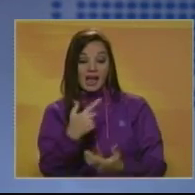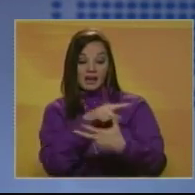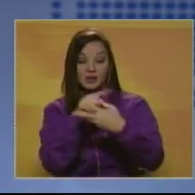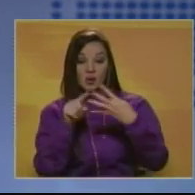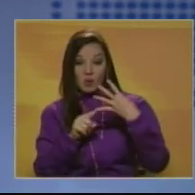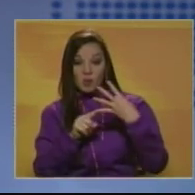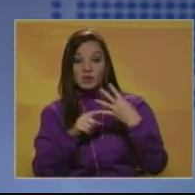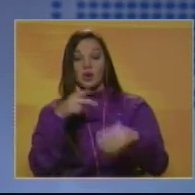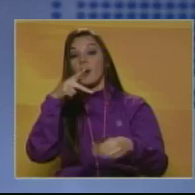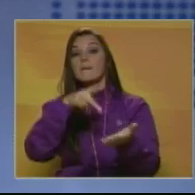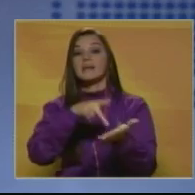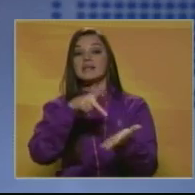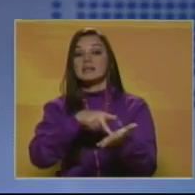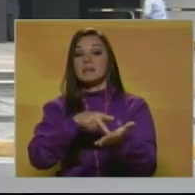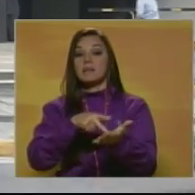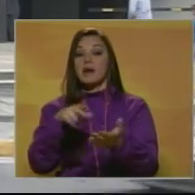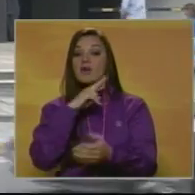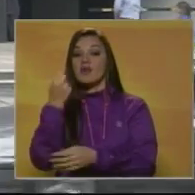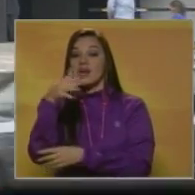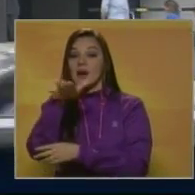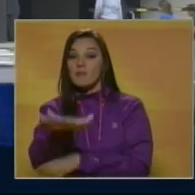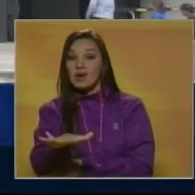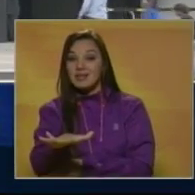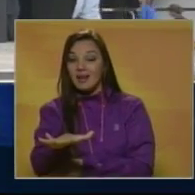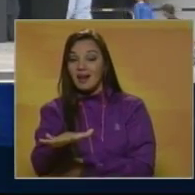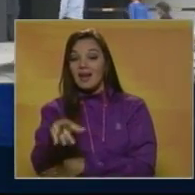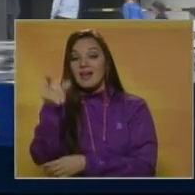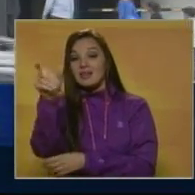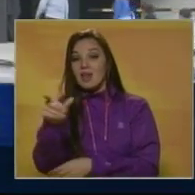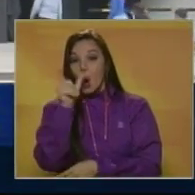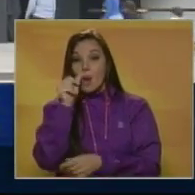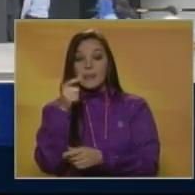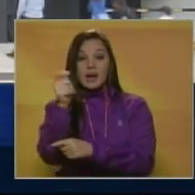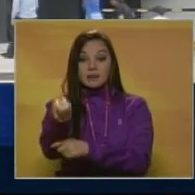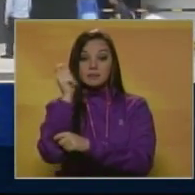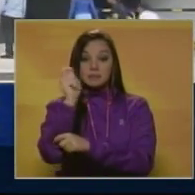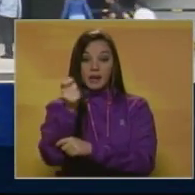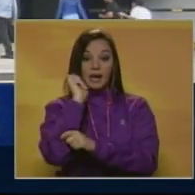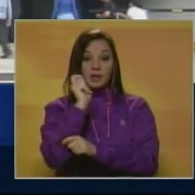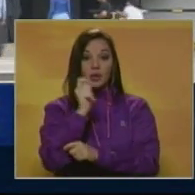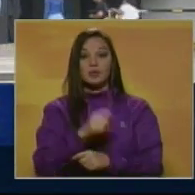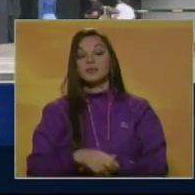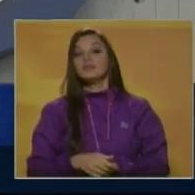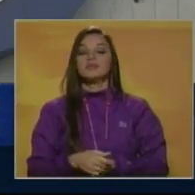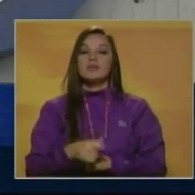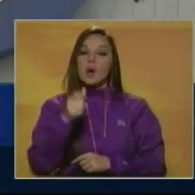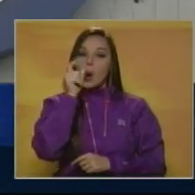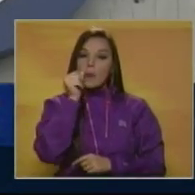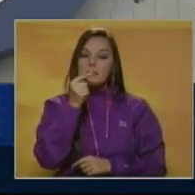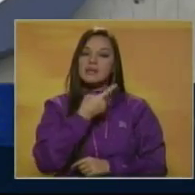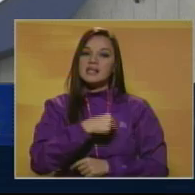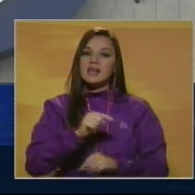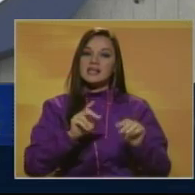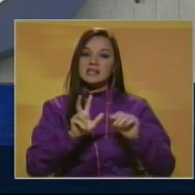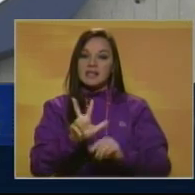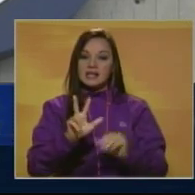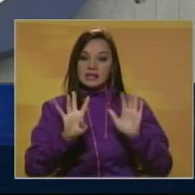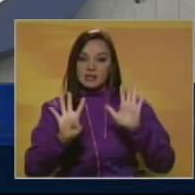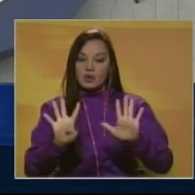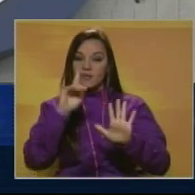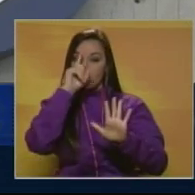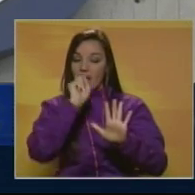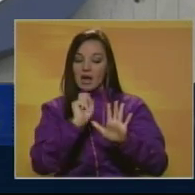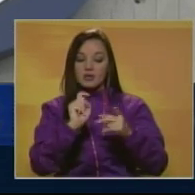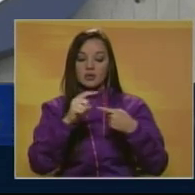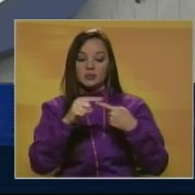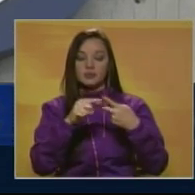en el crimen de un pescador. El Ministerio Público imputó al polivargas Osvaldo Iriarte Rodríguez, de 29 años, Germain del Corro